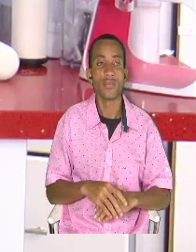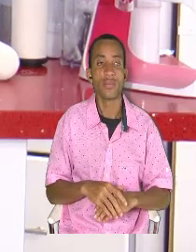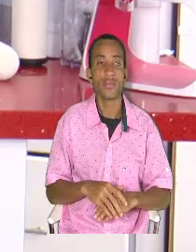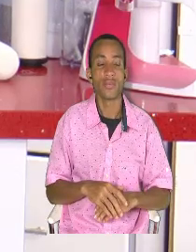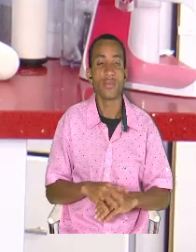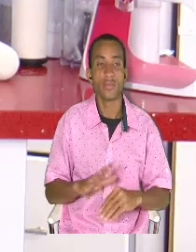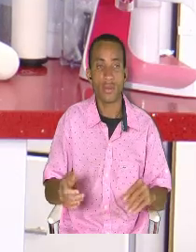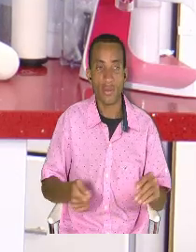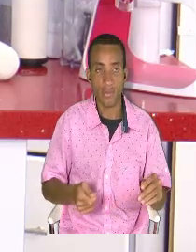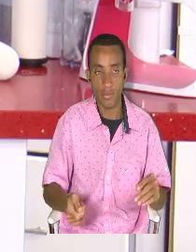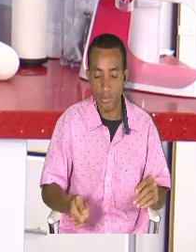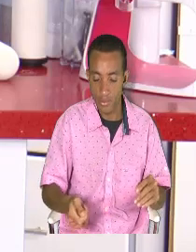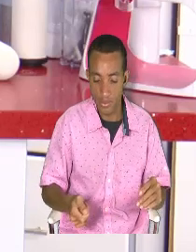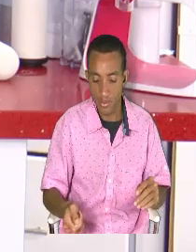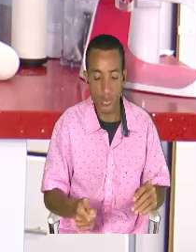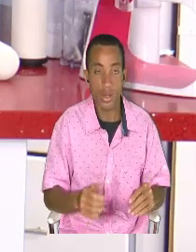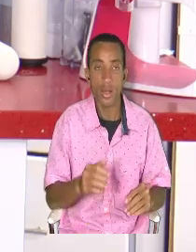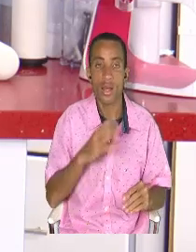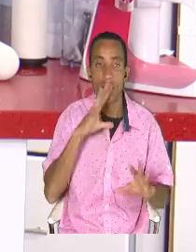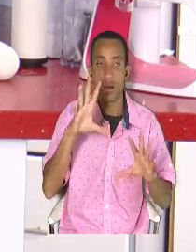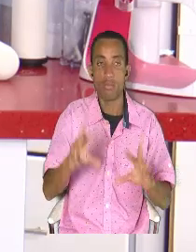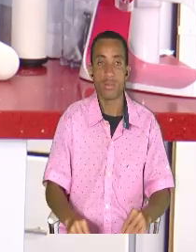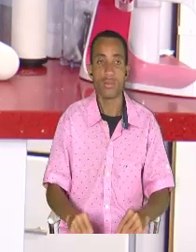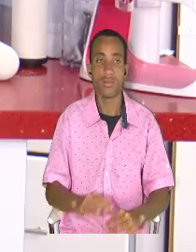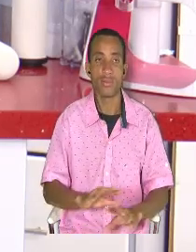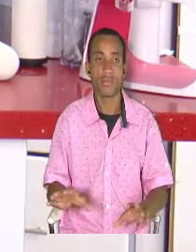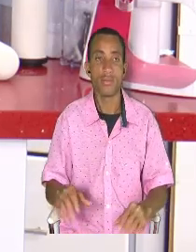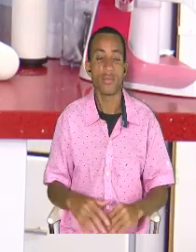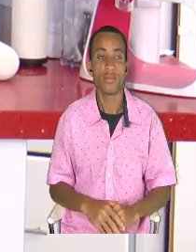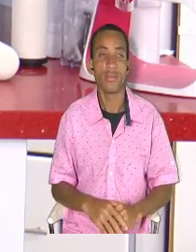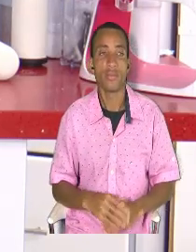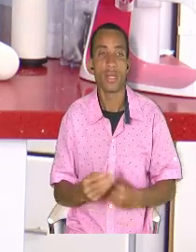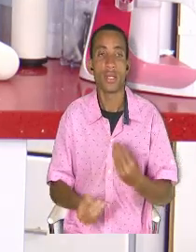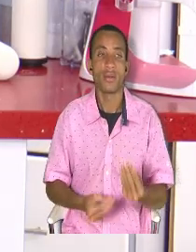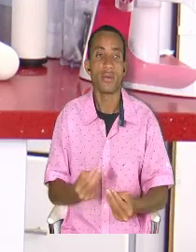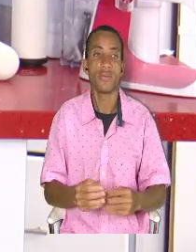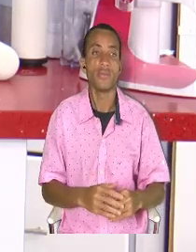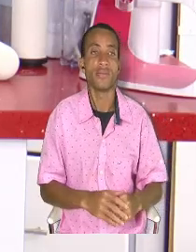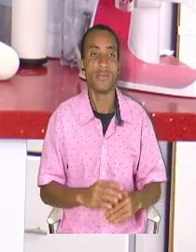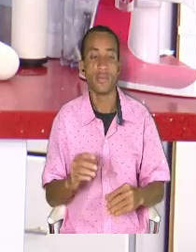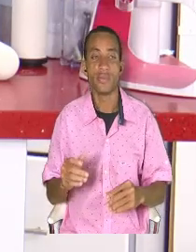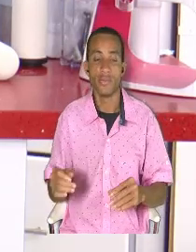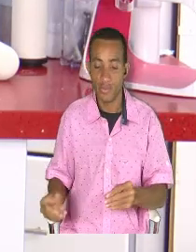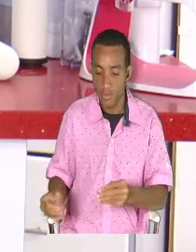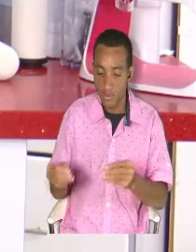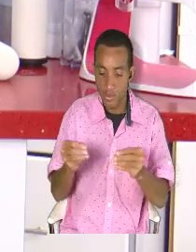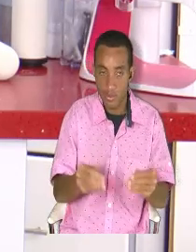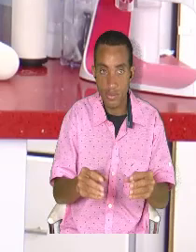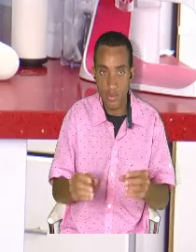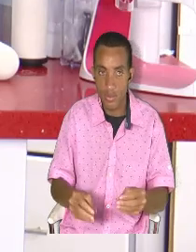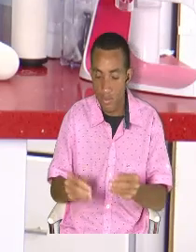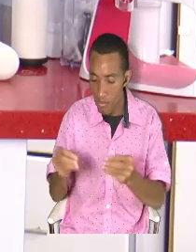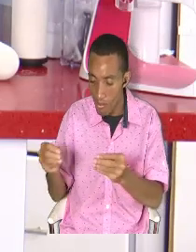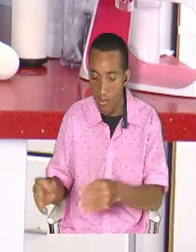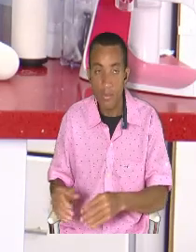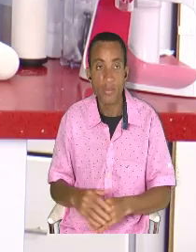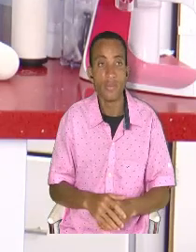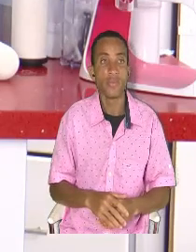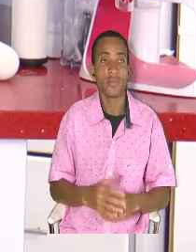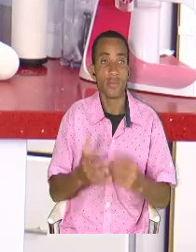retirar ya del fuego. Esto ya nuestro sartén está apagado. ¿Y aquí qué viene? Es el montaje. Vamos a hacer un montaje. ¿Quiere